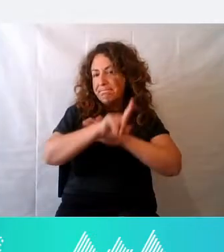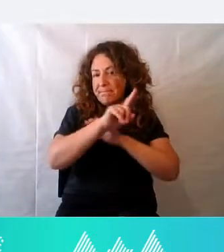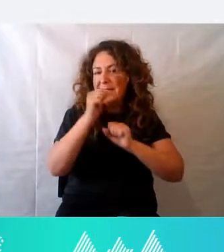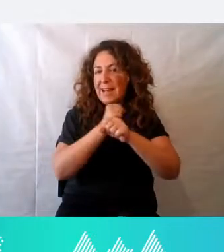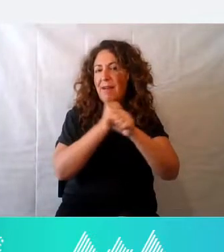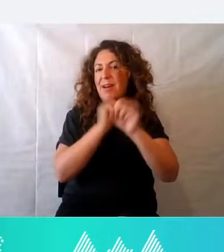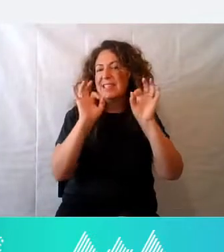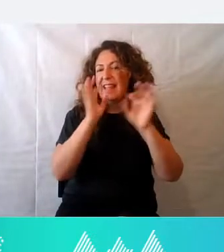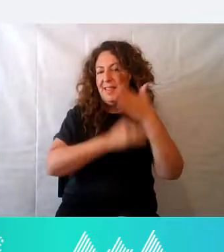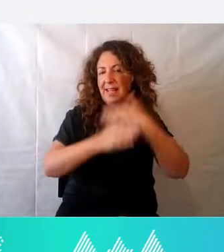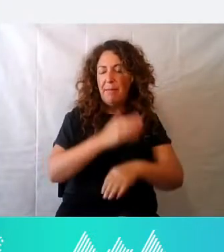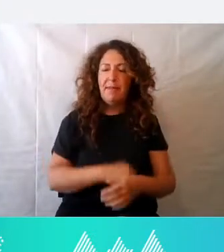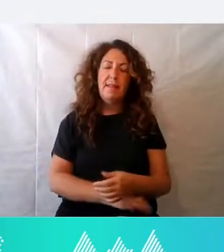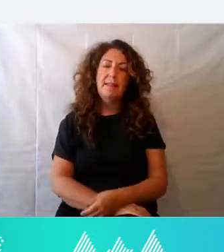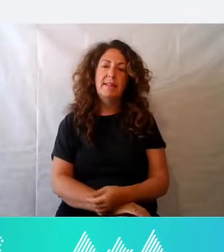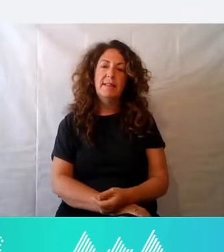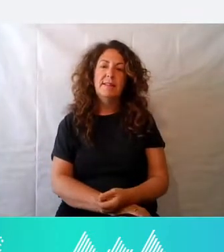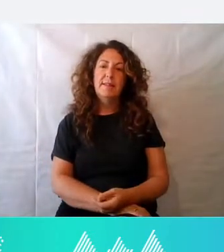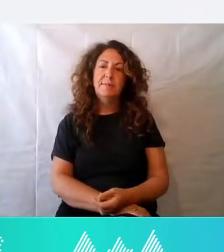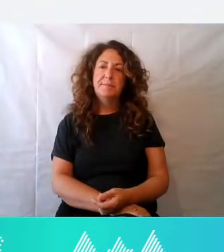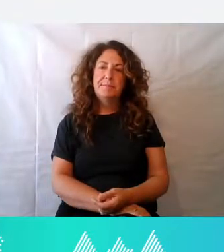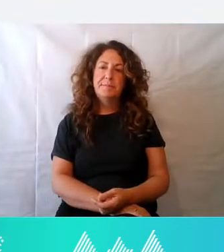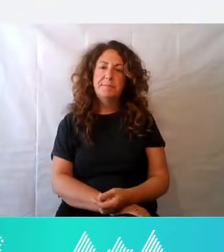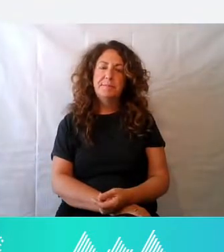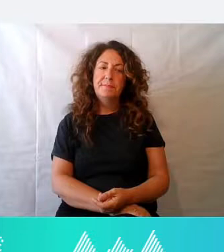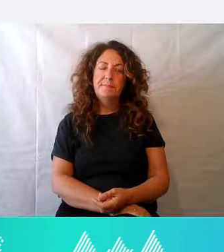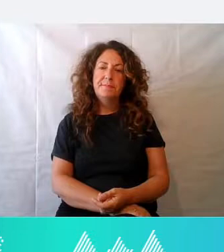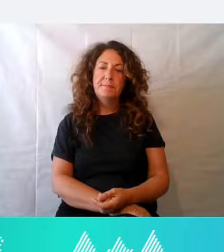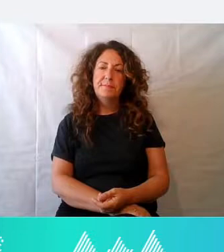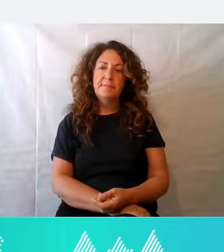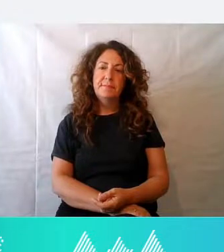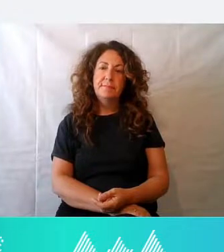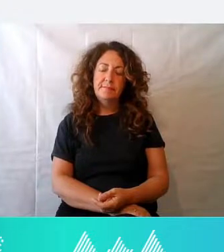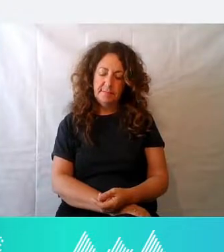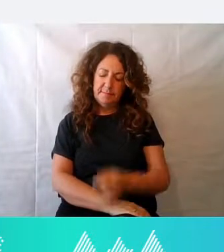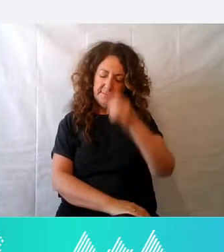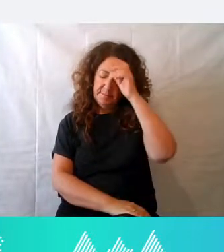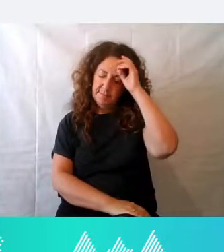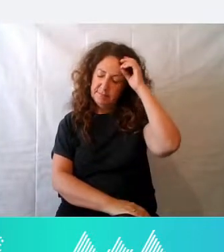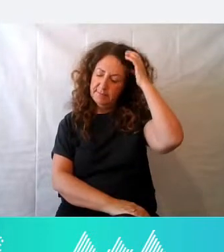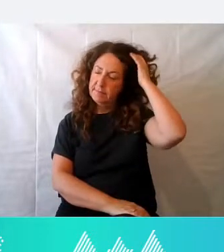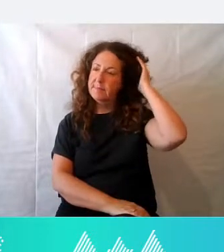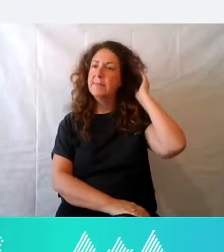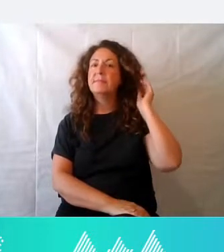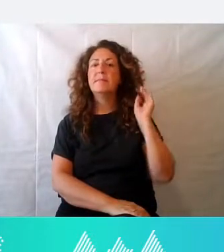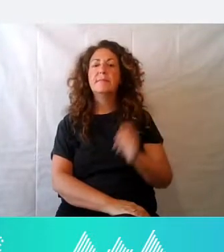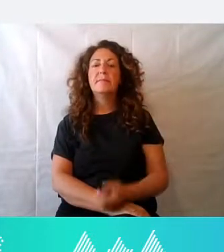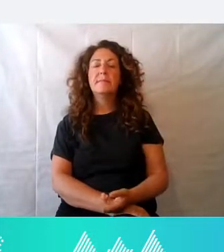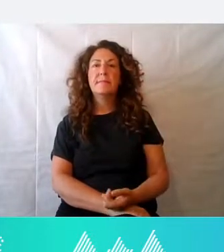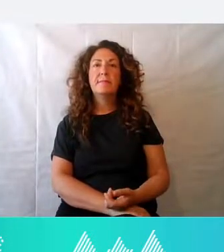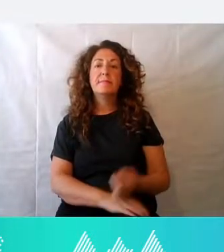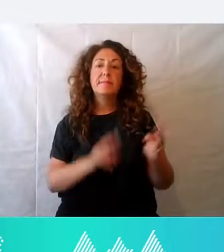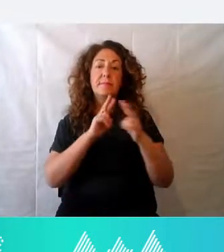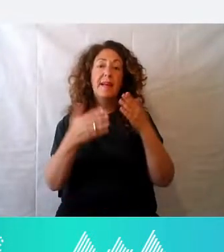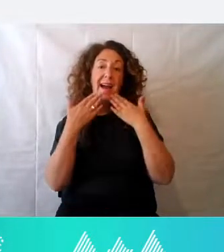fantástico y desde san suu miguel ángel como lo estáis haciendo pues bueno lo primero que gracias jesús